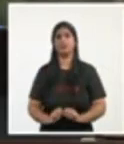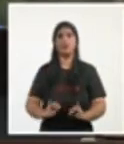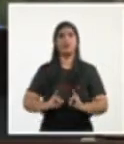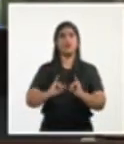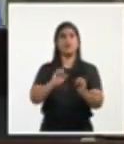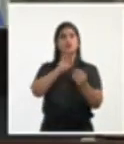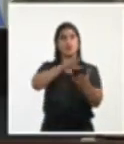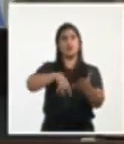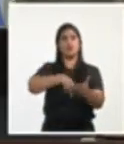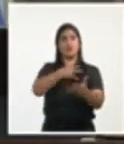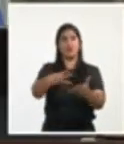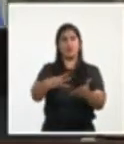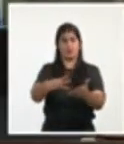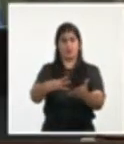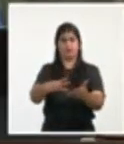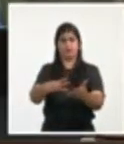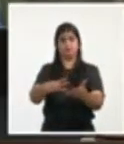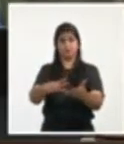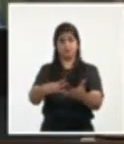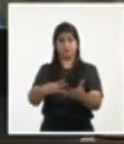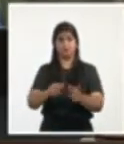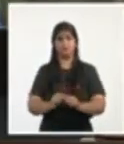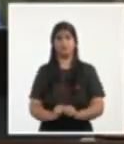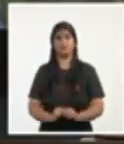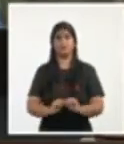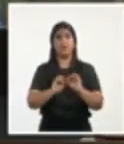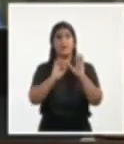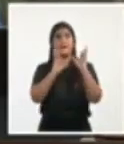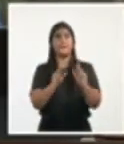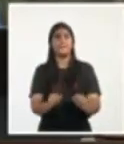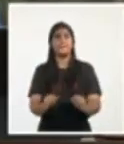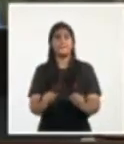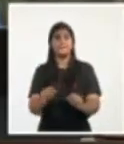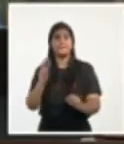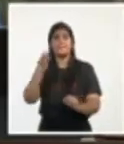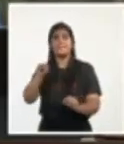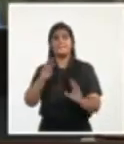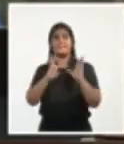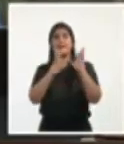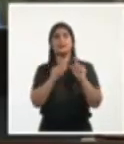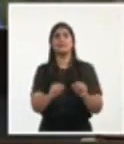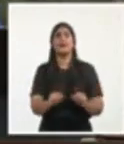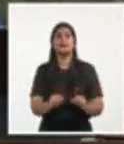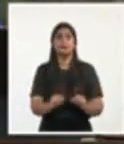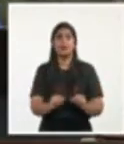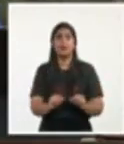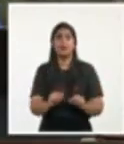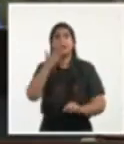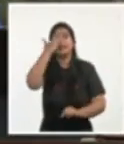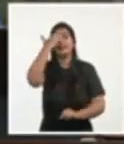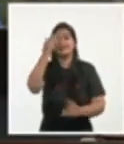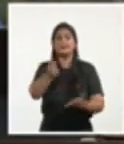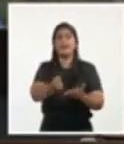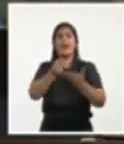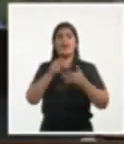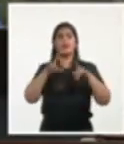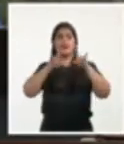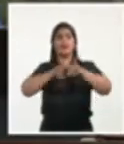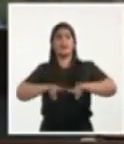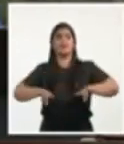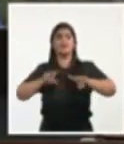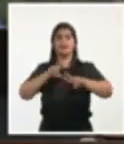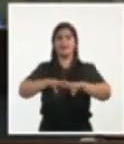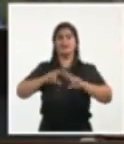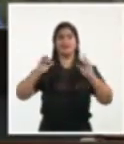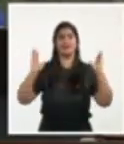propiciado los expertos y los científicos, la Facultad de Matemáticas de la Universidad de La Habana y otros centros de